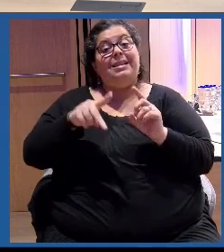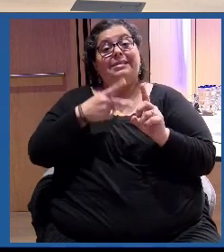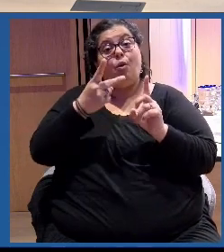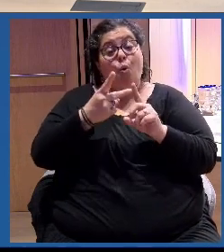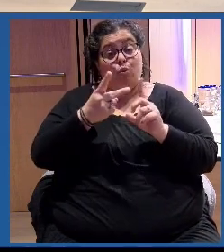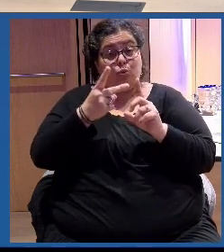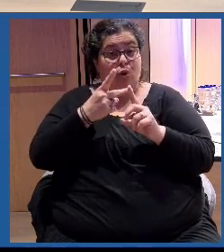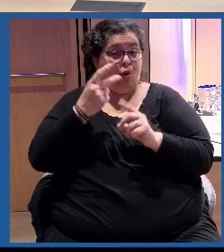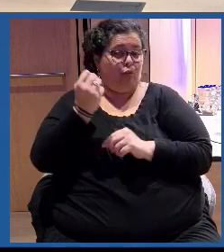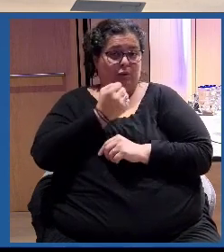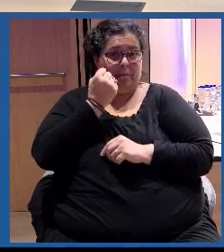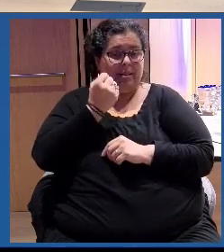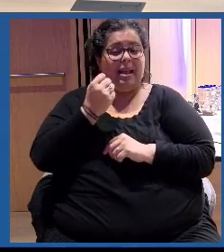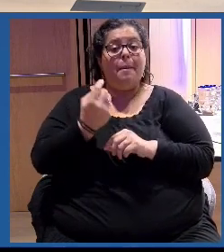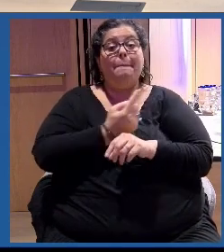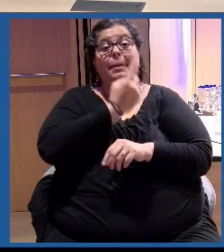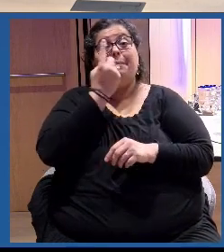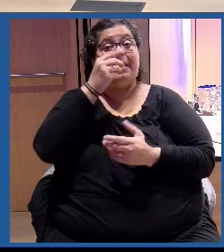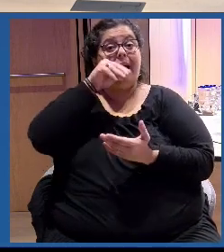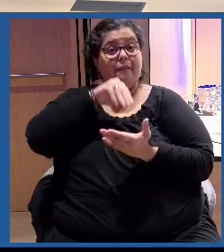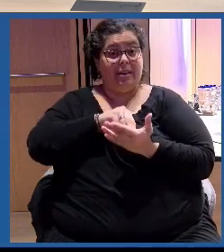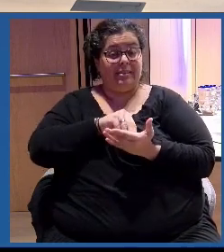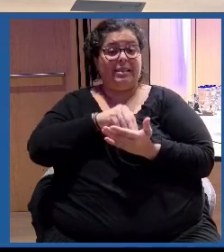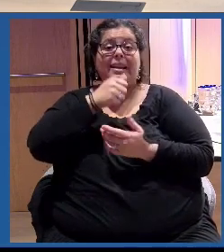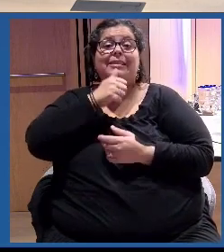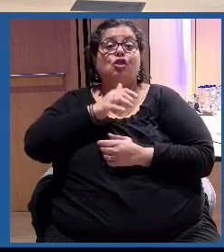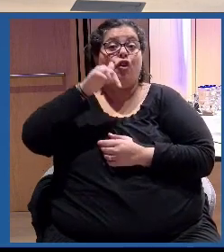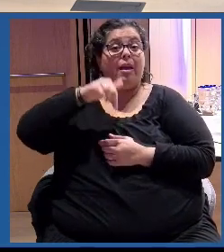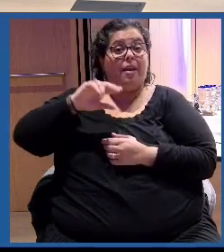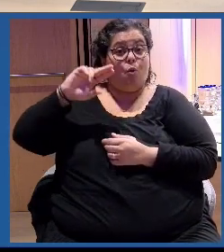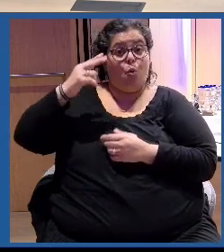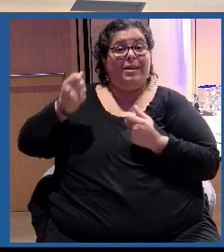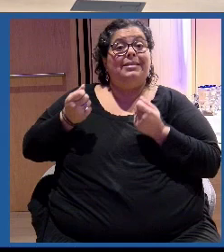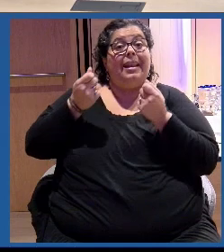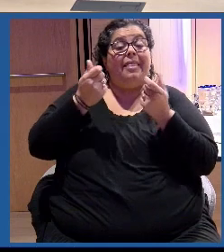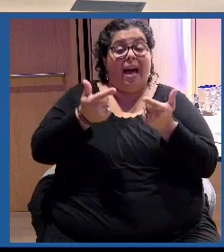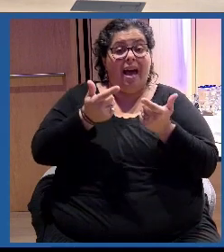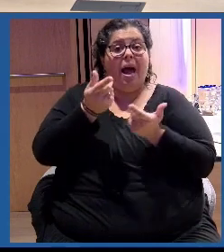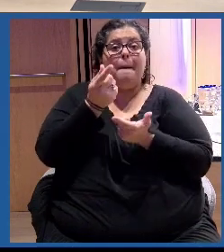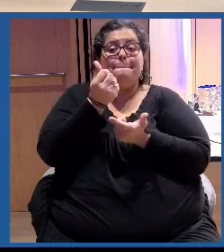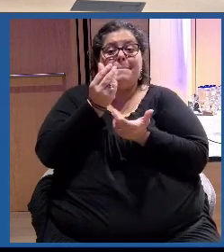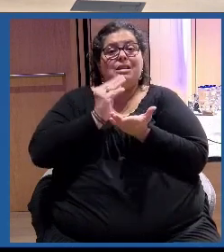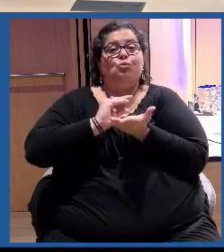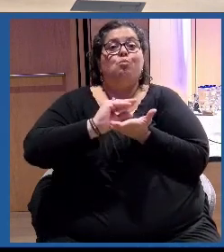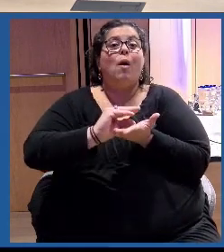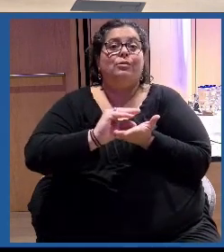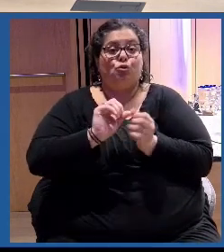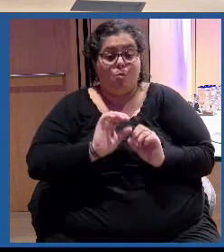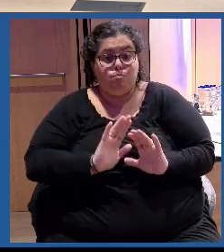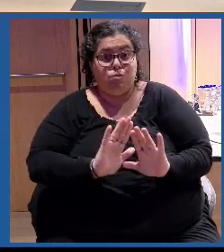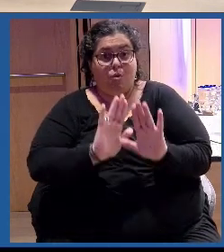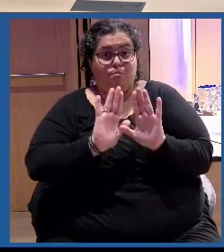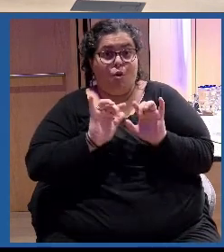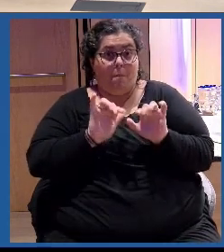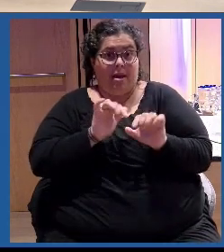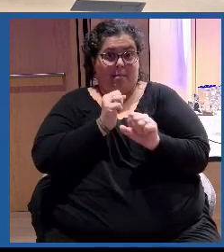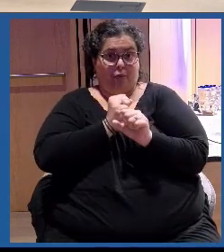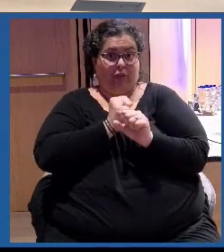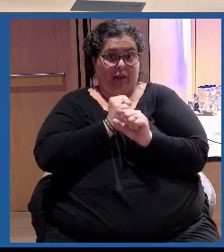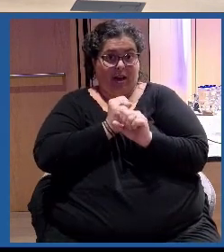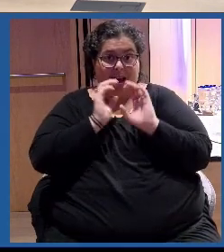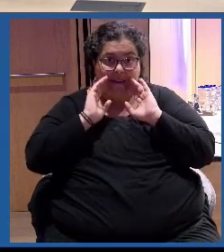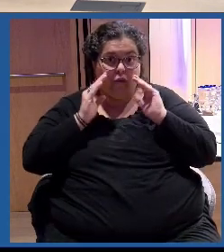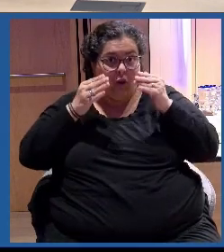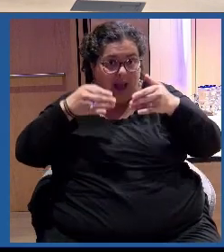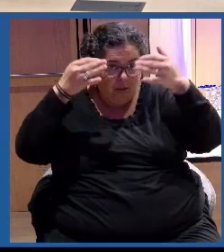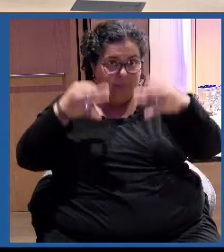primera vez en la historia de nuestro país se le asigna un presupuesto propio para el trabajo directamente